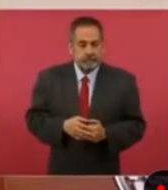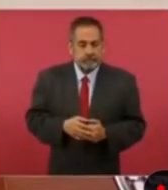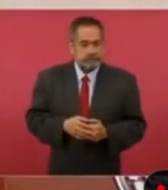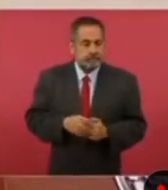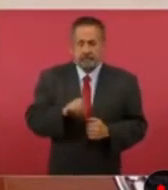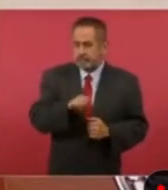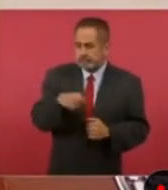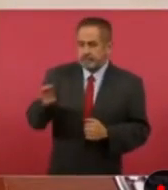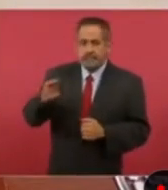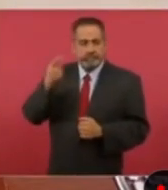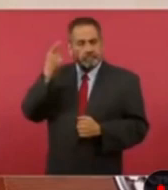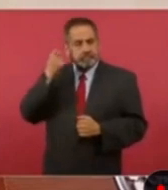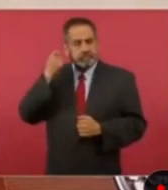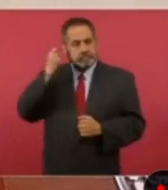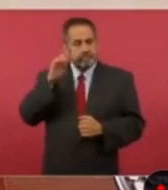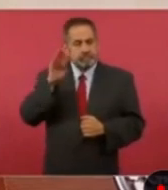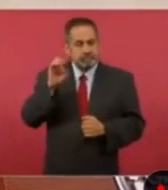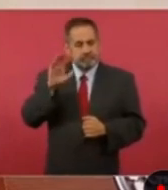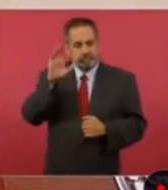están las becas,